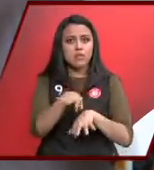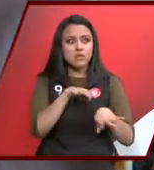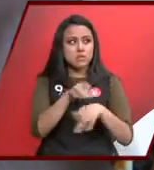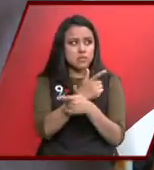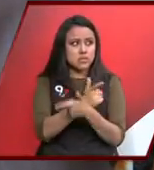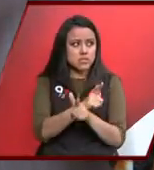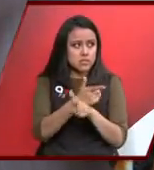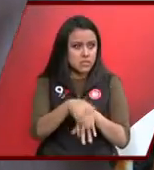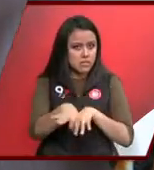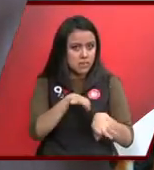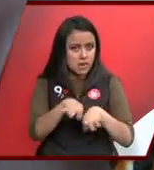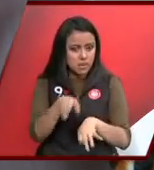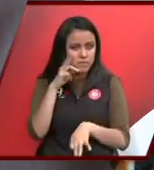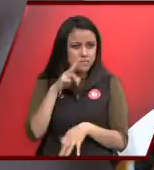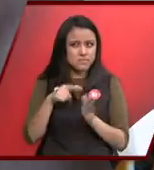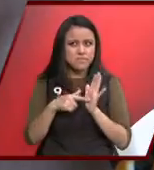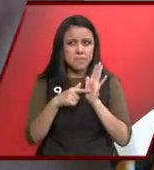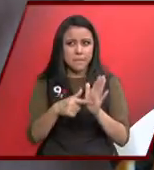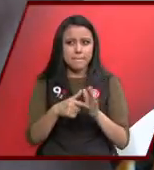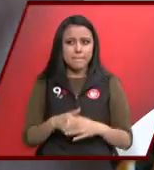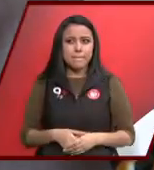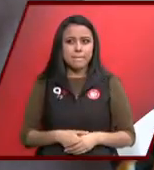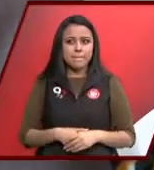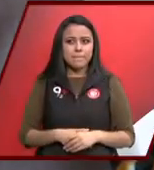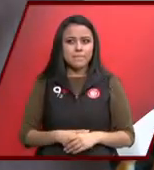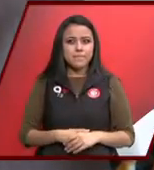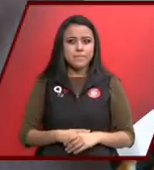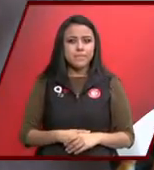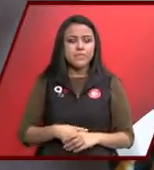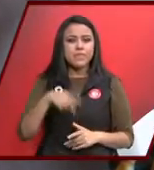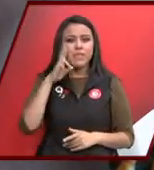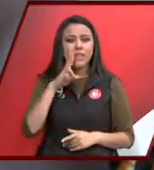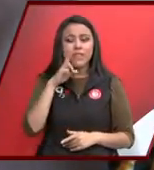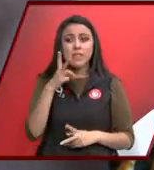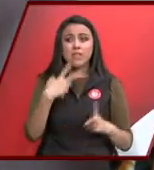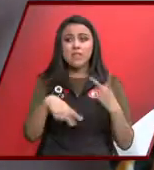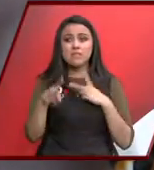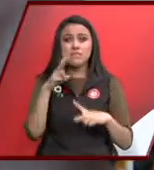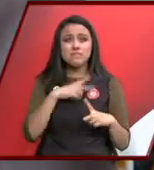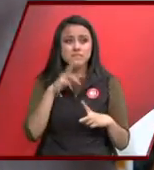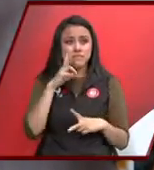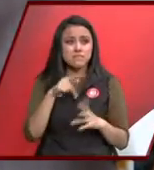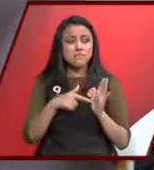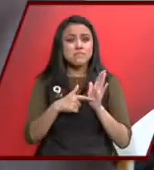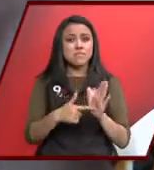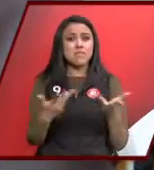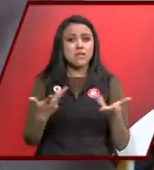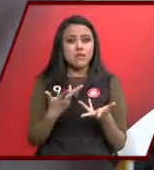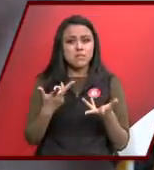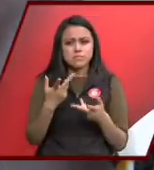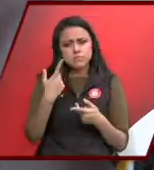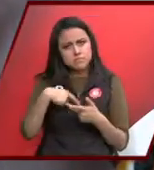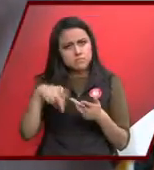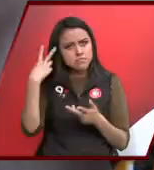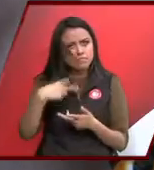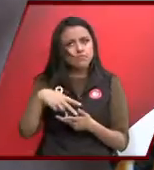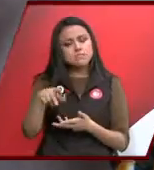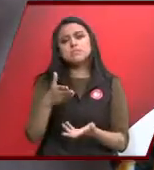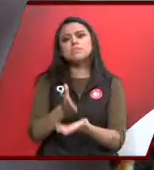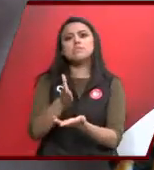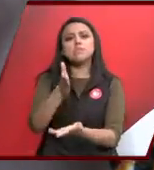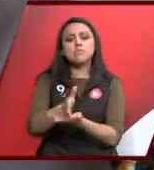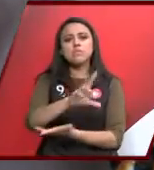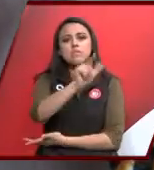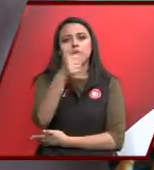y hizo un, le hicieron, vinieron a pedirle un viaje y los llevó y los 15